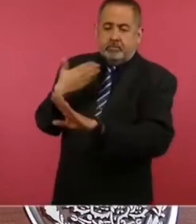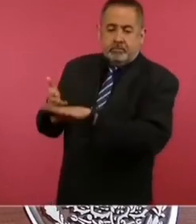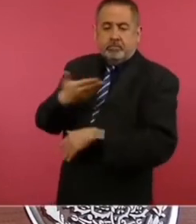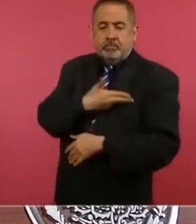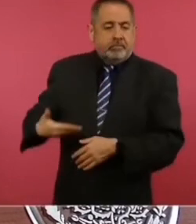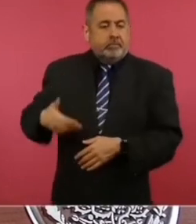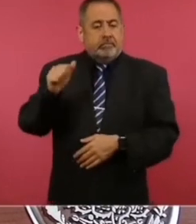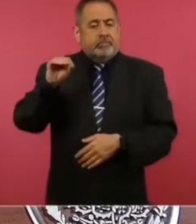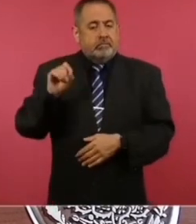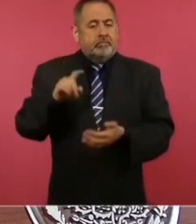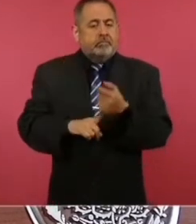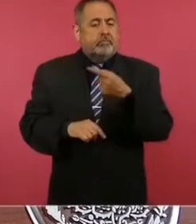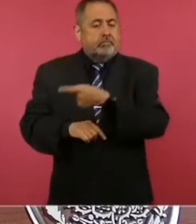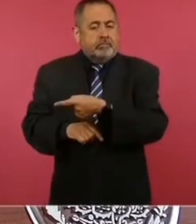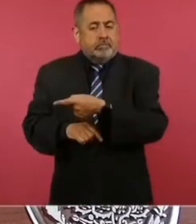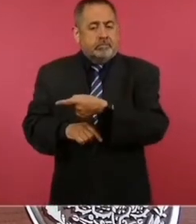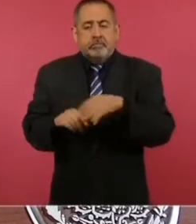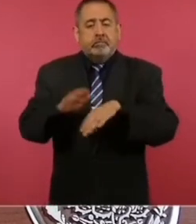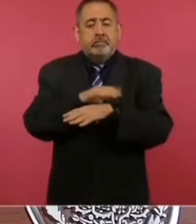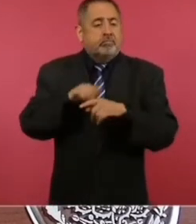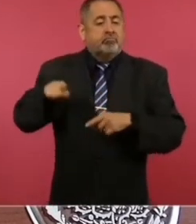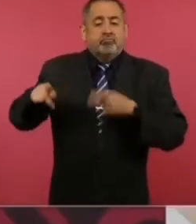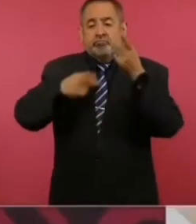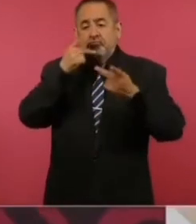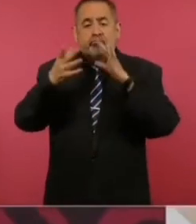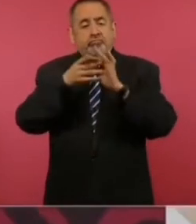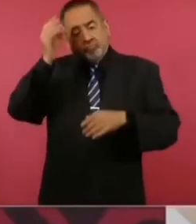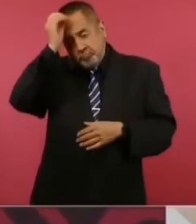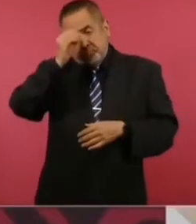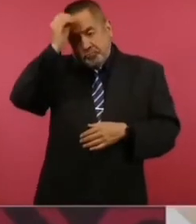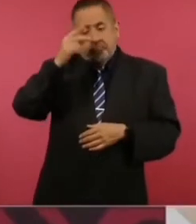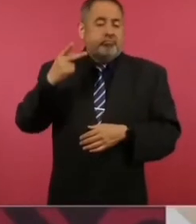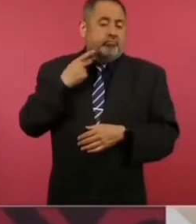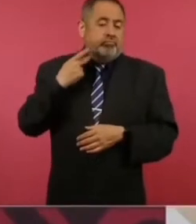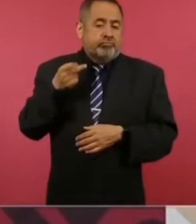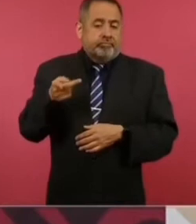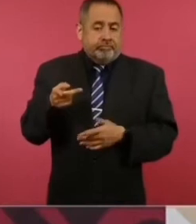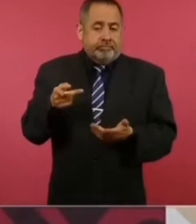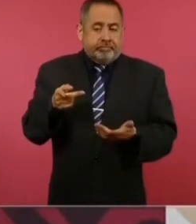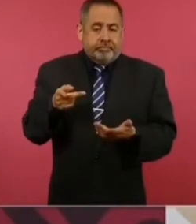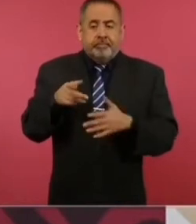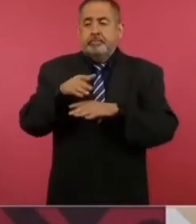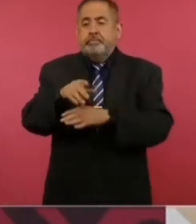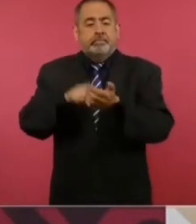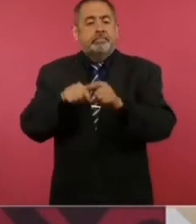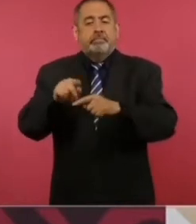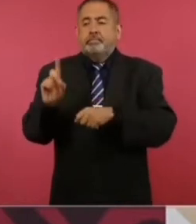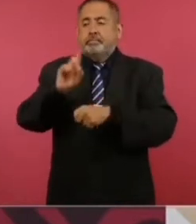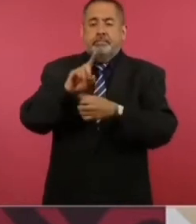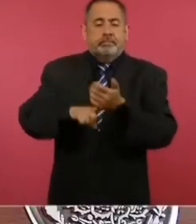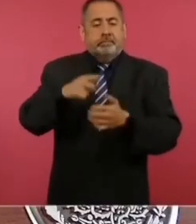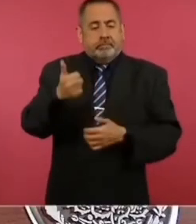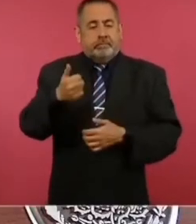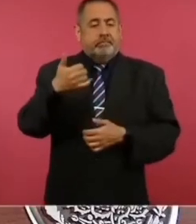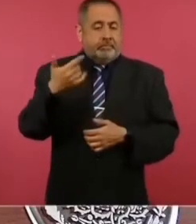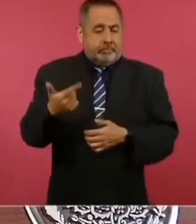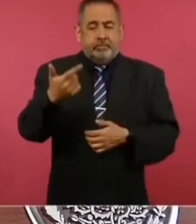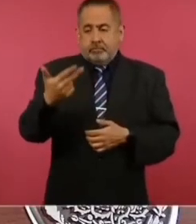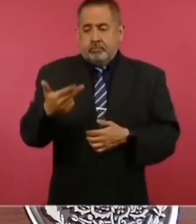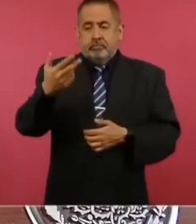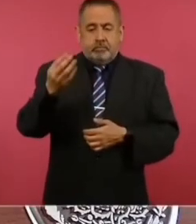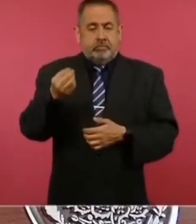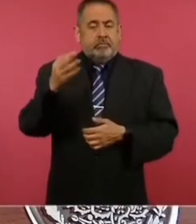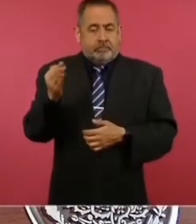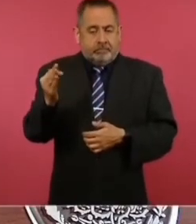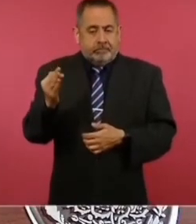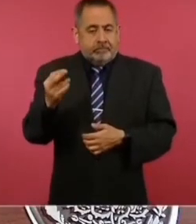titular del Ejecutivo Federal, derivado de las manifestaciones y opiniones políticas realizadas los días 6, 7, 8,